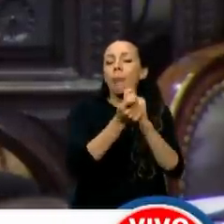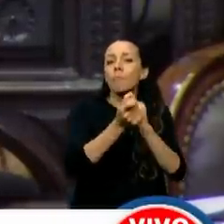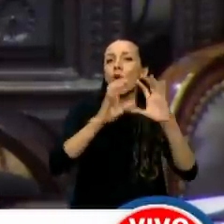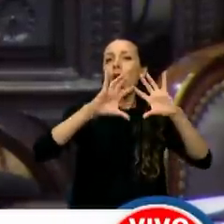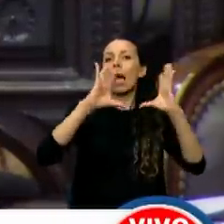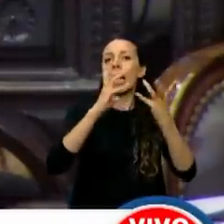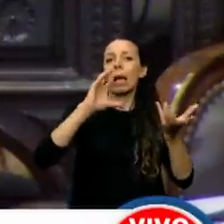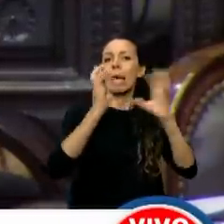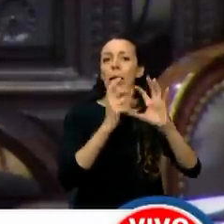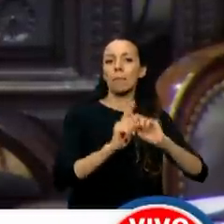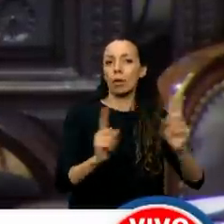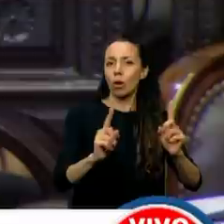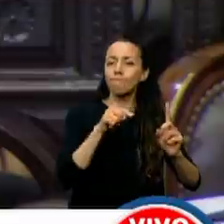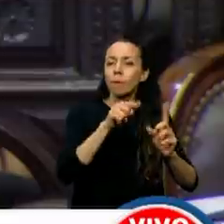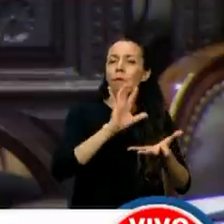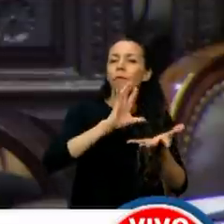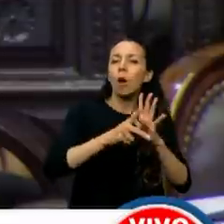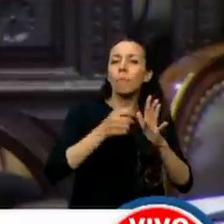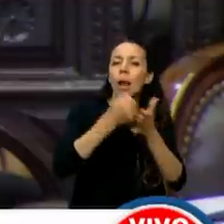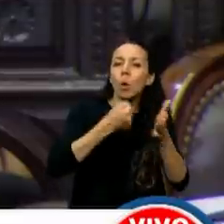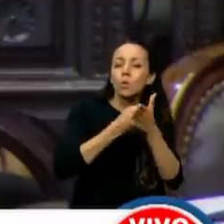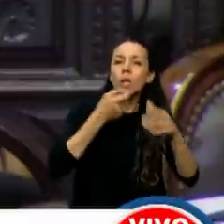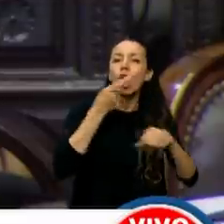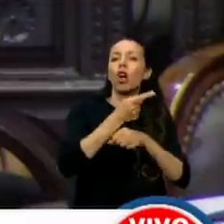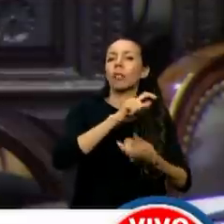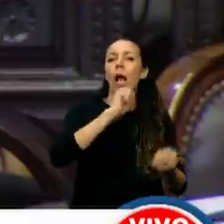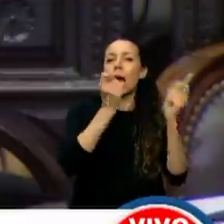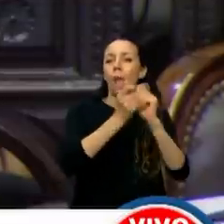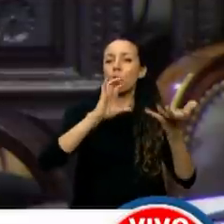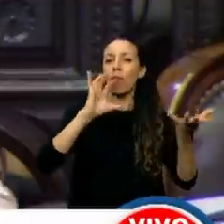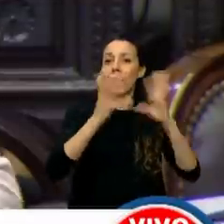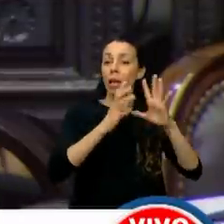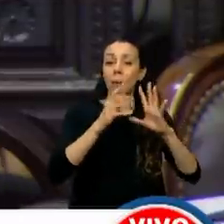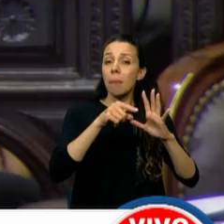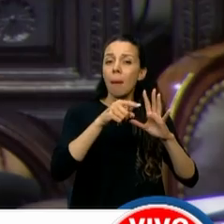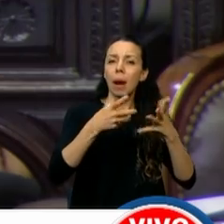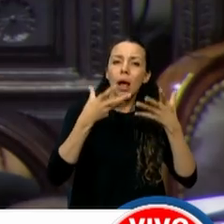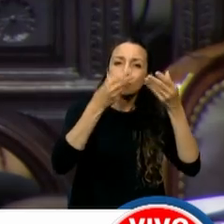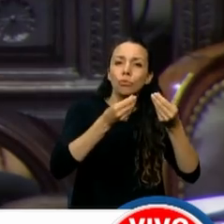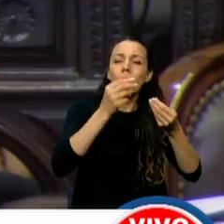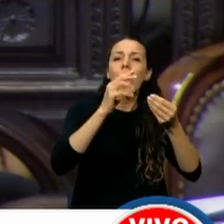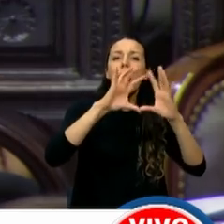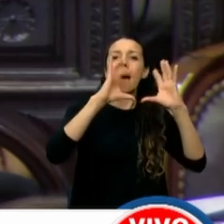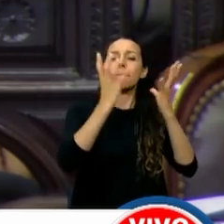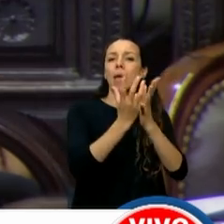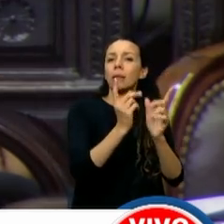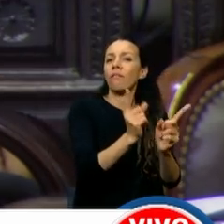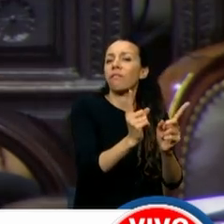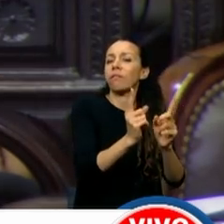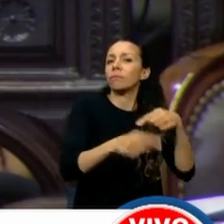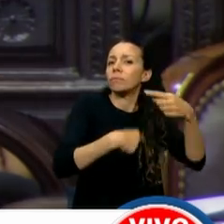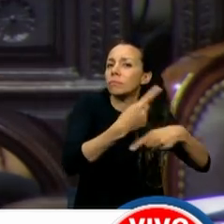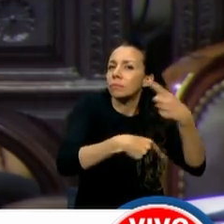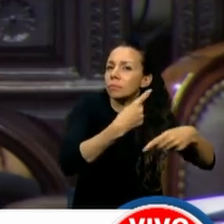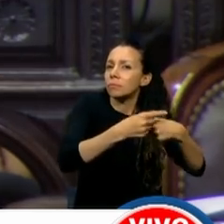contribuir con la lucha contra el cambio climático en todas las acciones que tienen que ver con el ambiente sostenible y esto es clave fundamental para